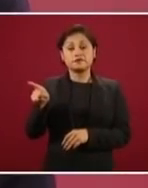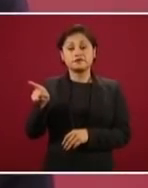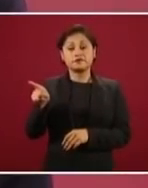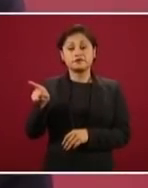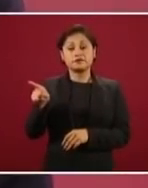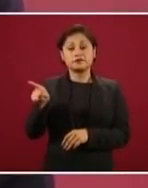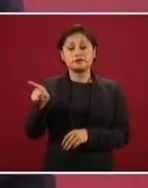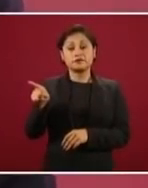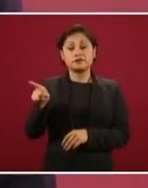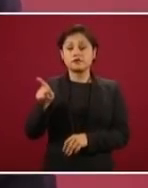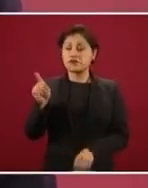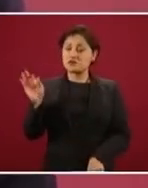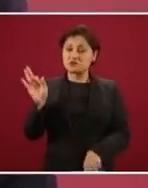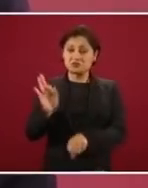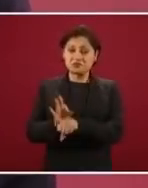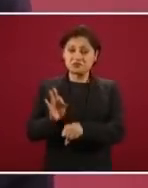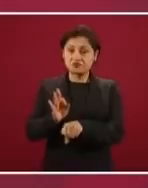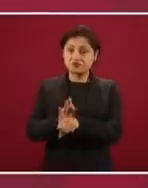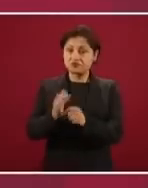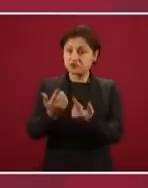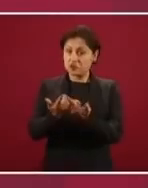uno de los grupos